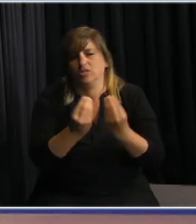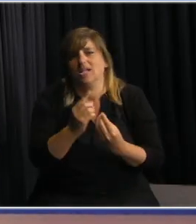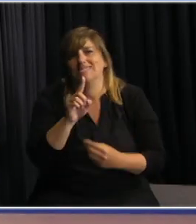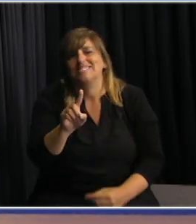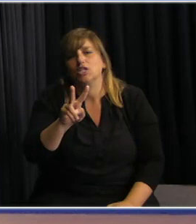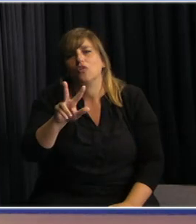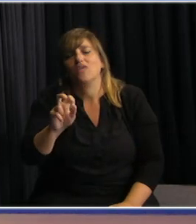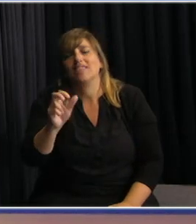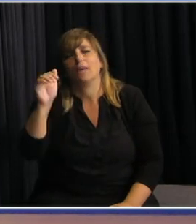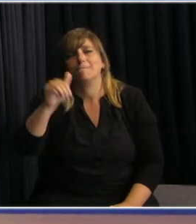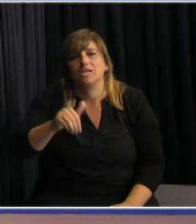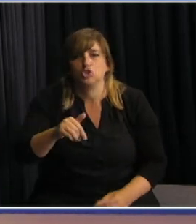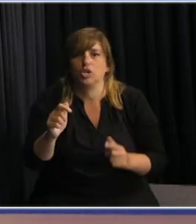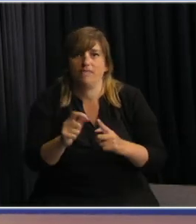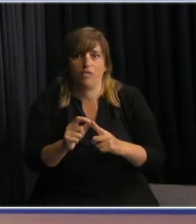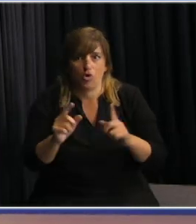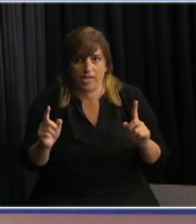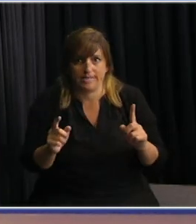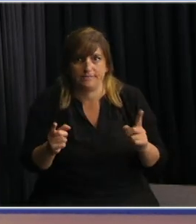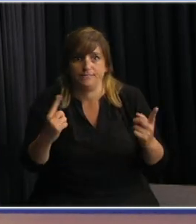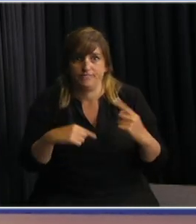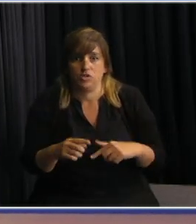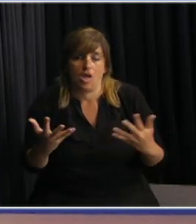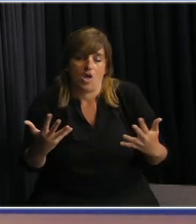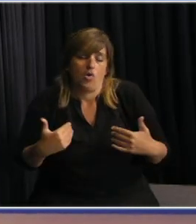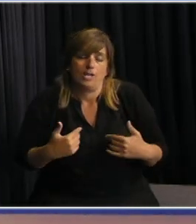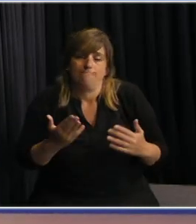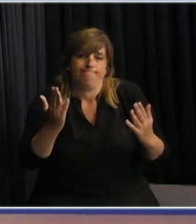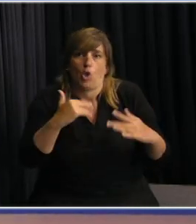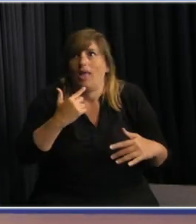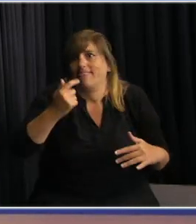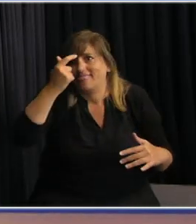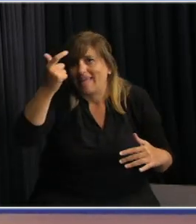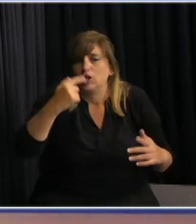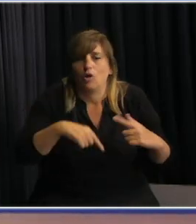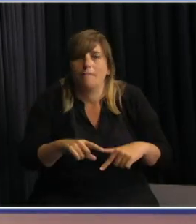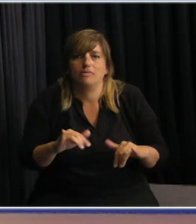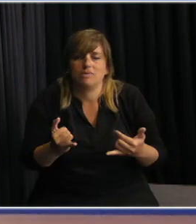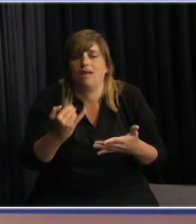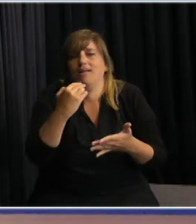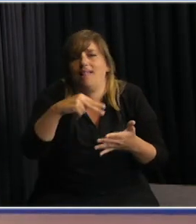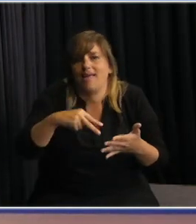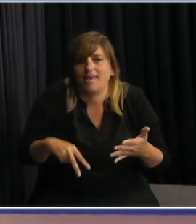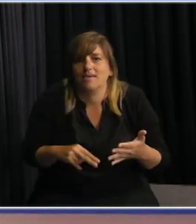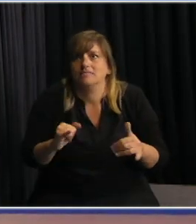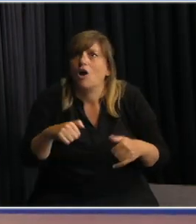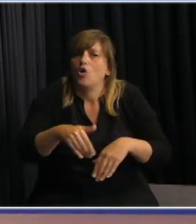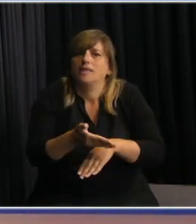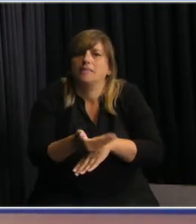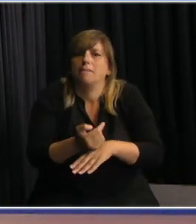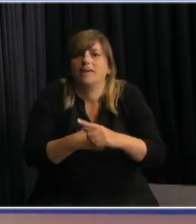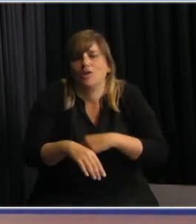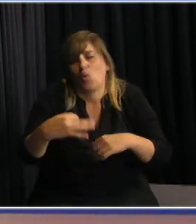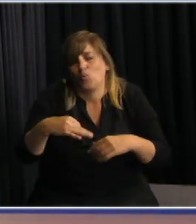120 millones de dólares. Y ahora entro en un terreno en el cual no soy técnico, pero se pueden imaginar que he leído mucho. Es más, hoy temprano leí